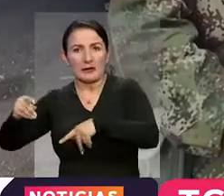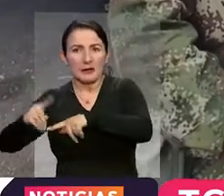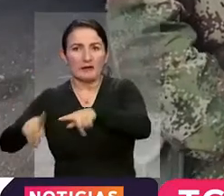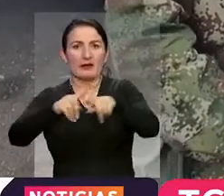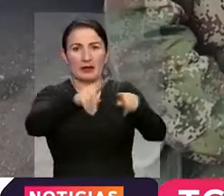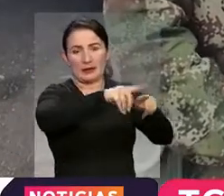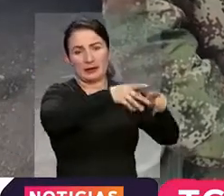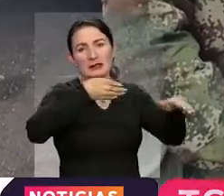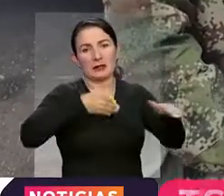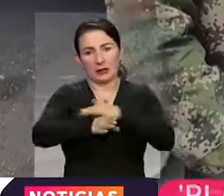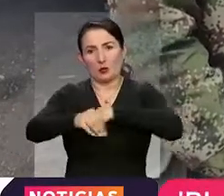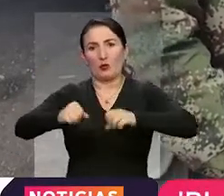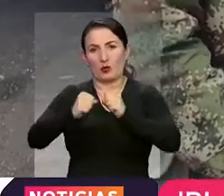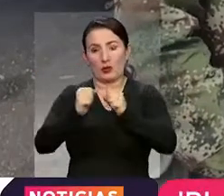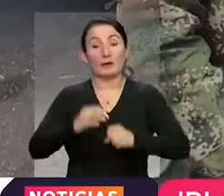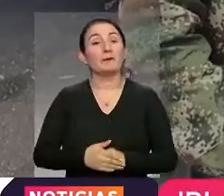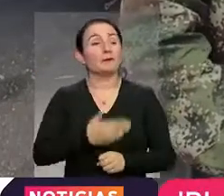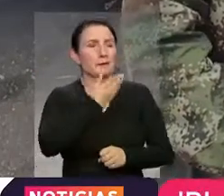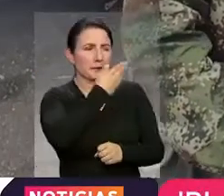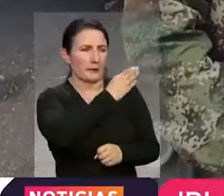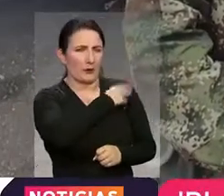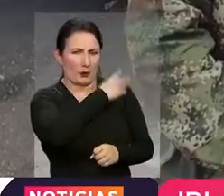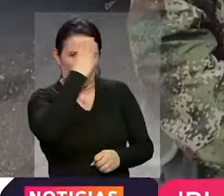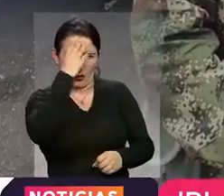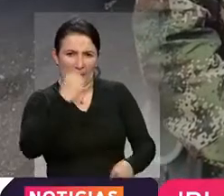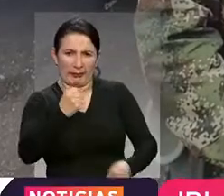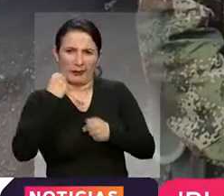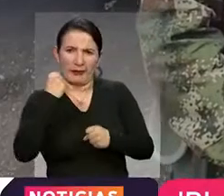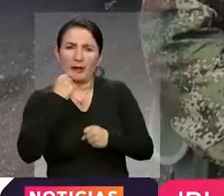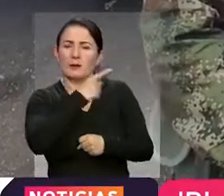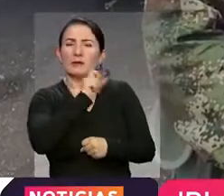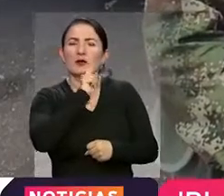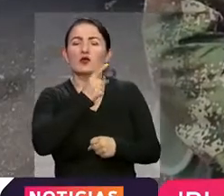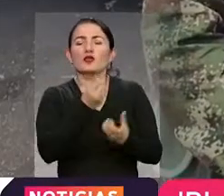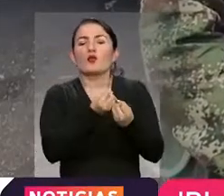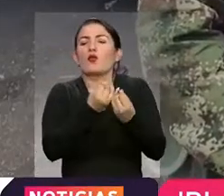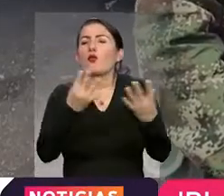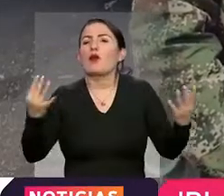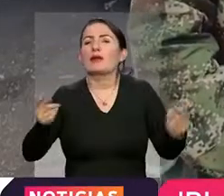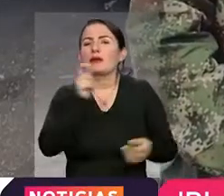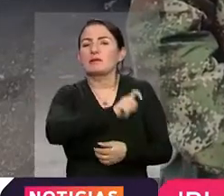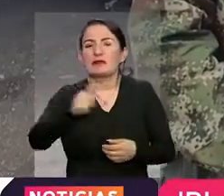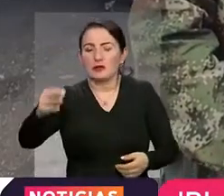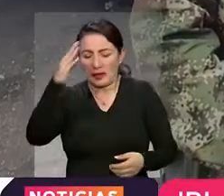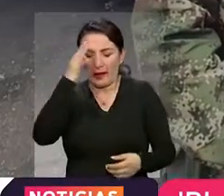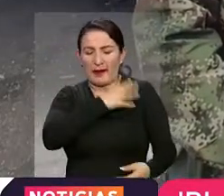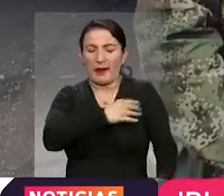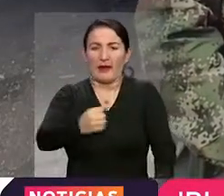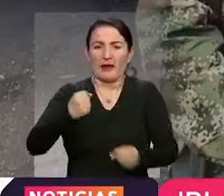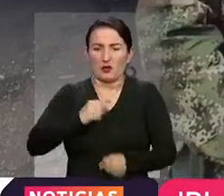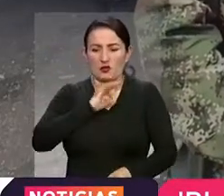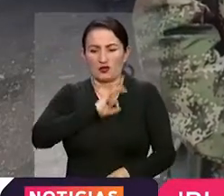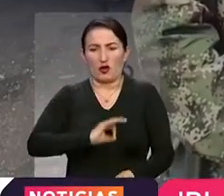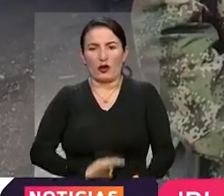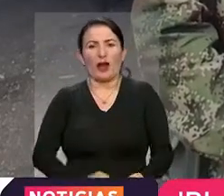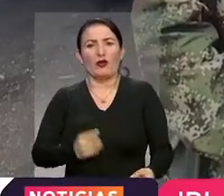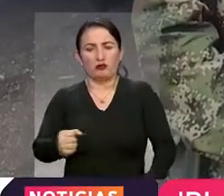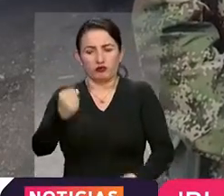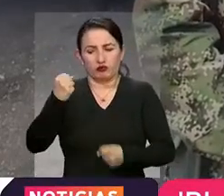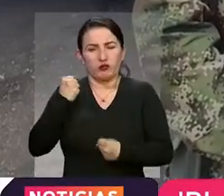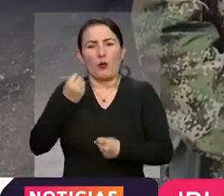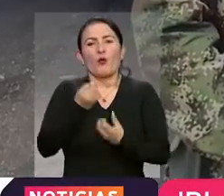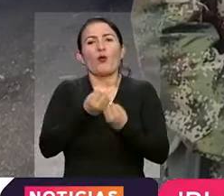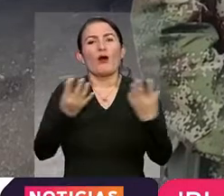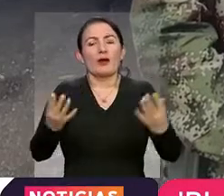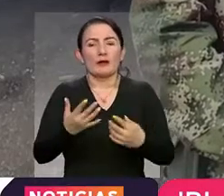la capital. Coronel, ¿cuántos hombres, soldados del ejército se han dispuesto para este plan? Bueno, están